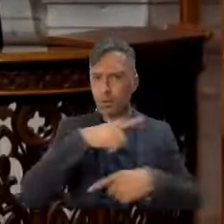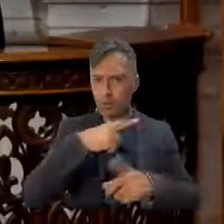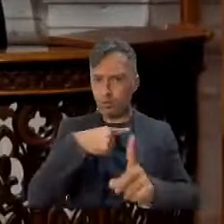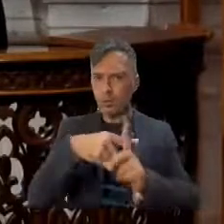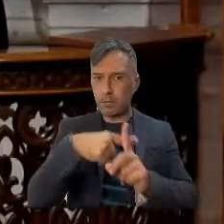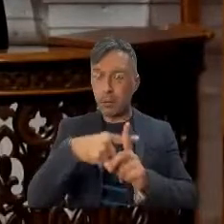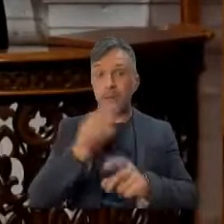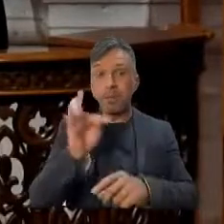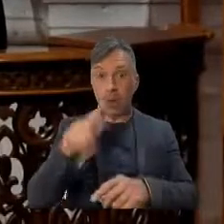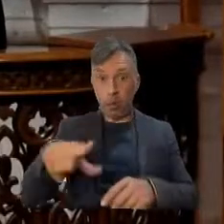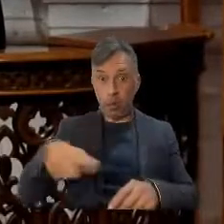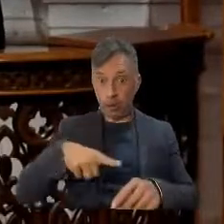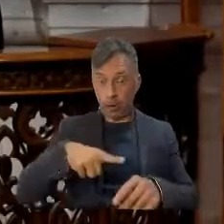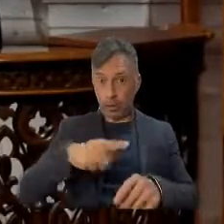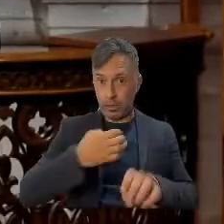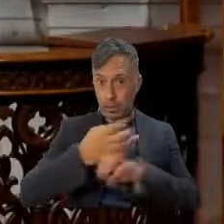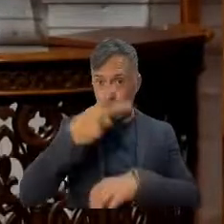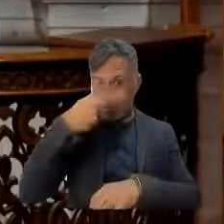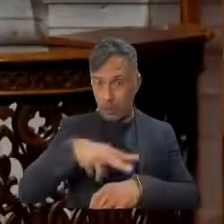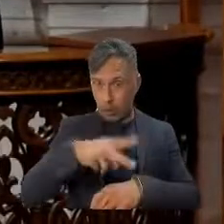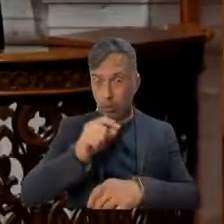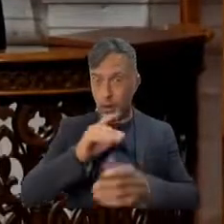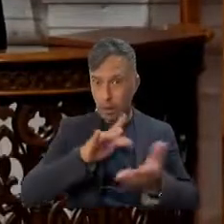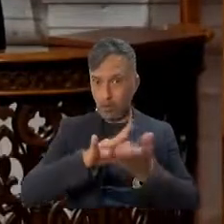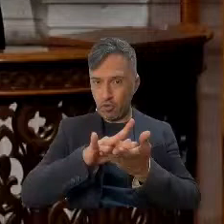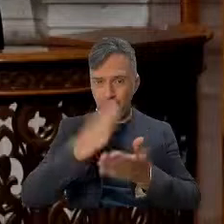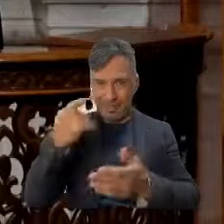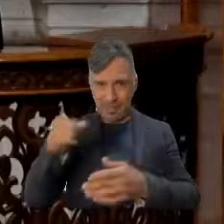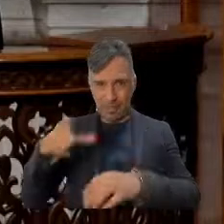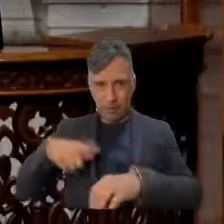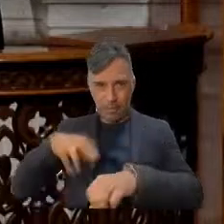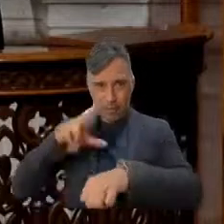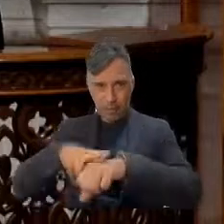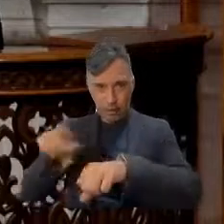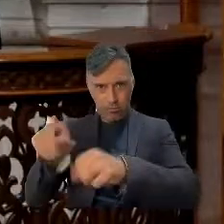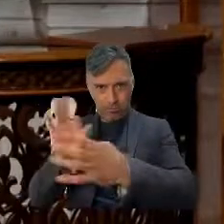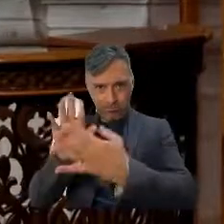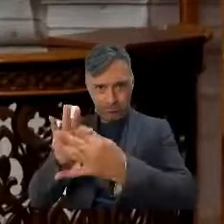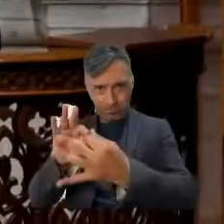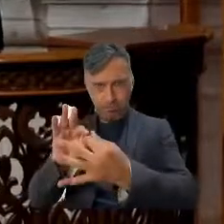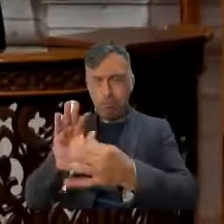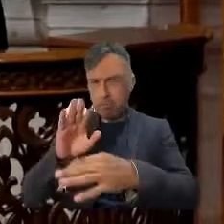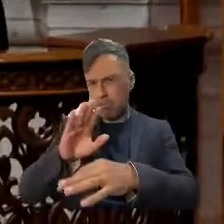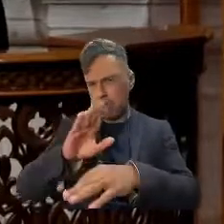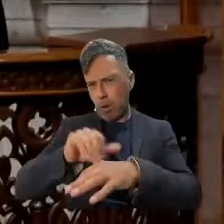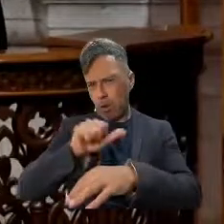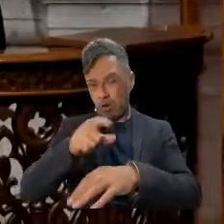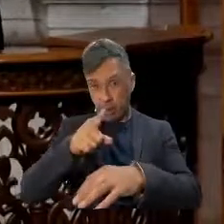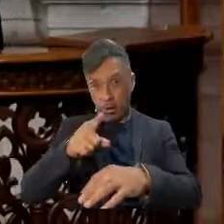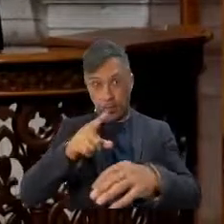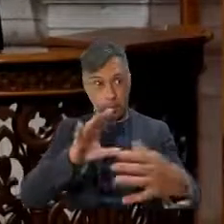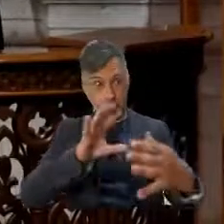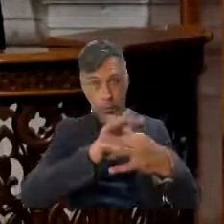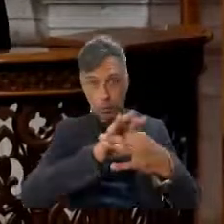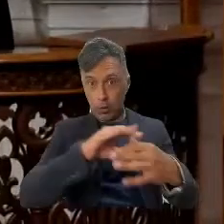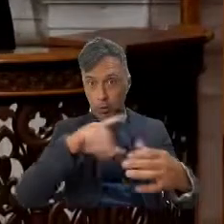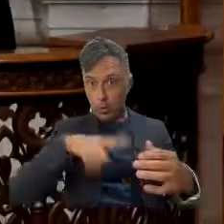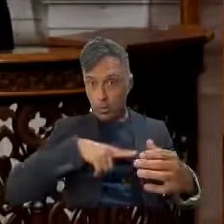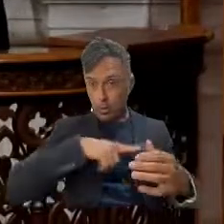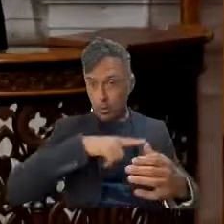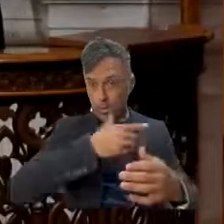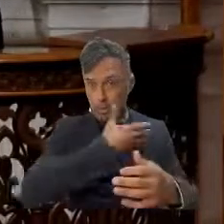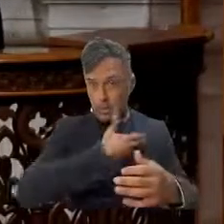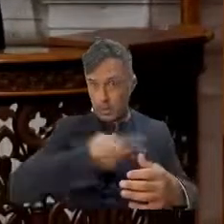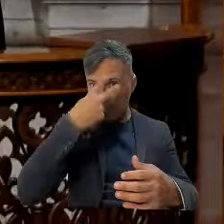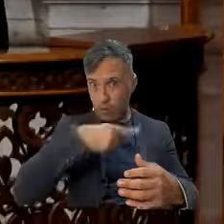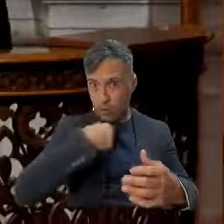estatal ha colaborado, como ha dicho el gobernador y otras instancias, con los proyectos del presidente, ¿por qué no habría de hacerlo aquí?